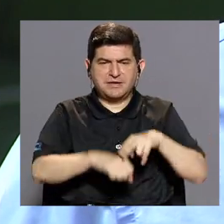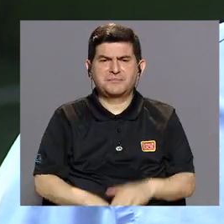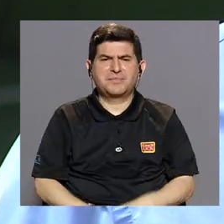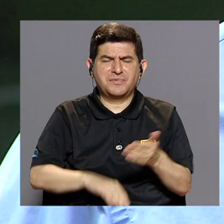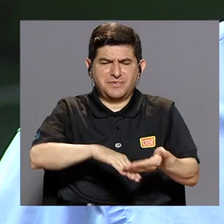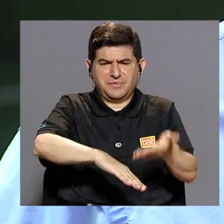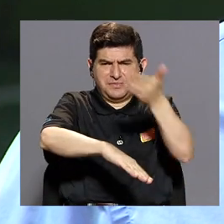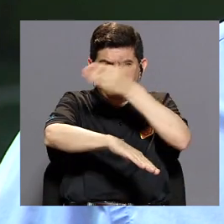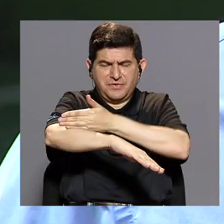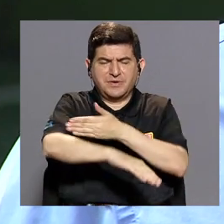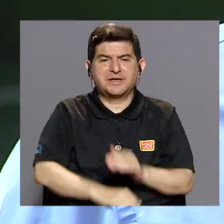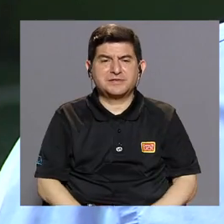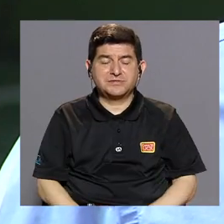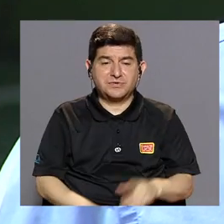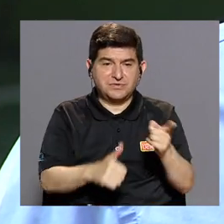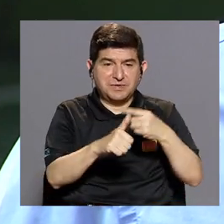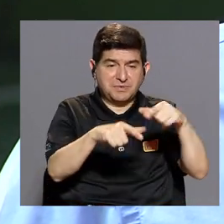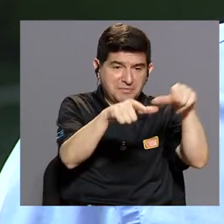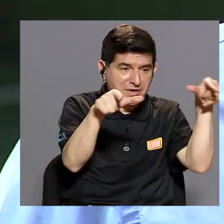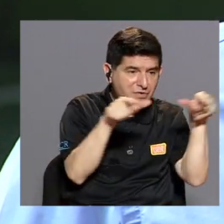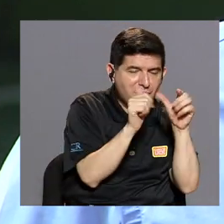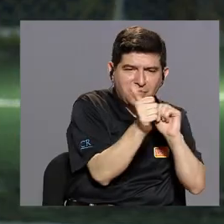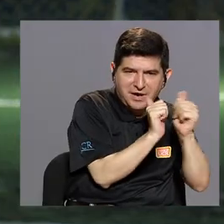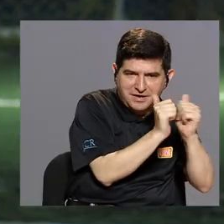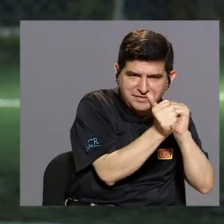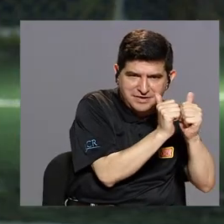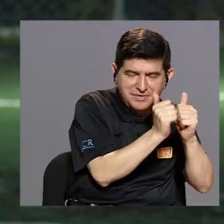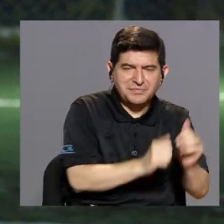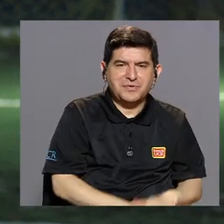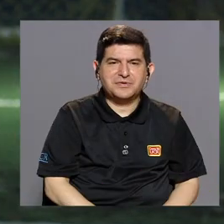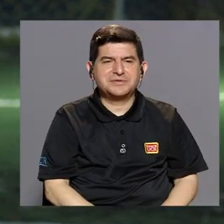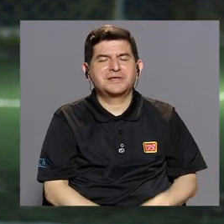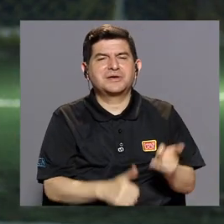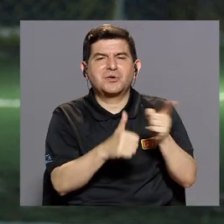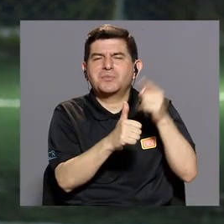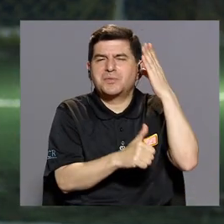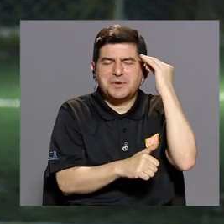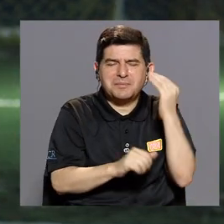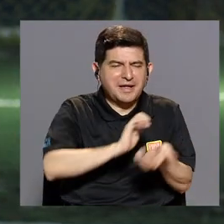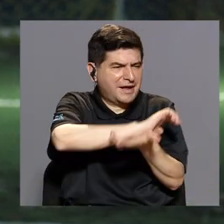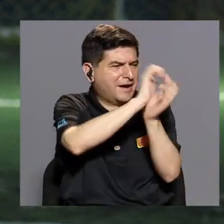ese salto de ese polideportivo en aquella, digamos,